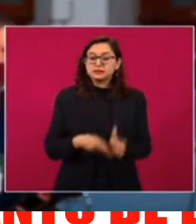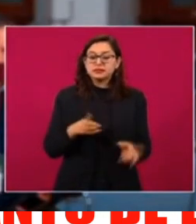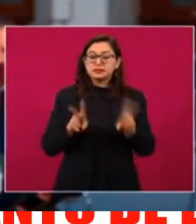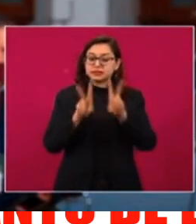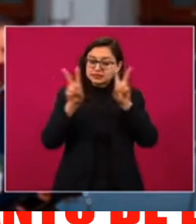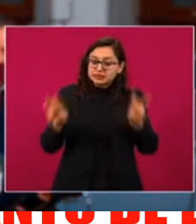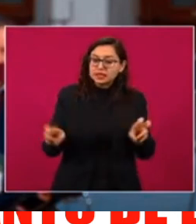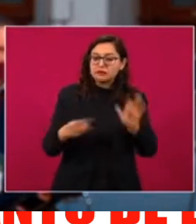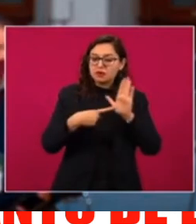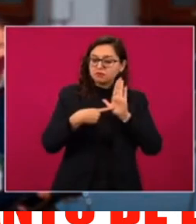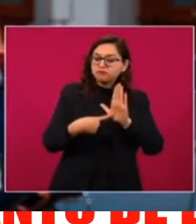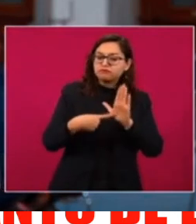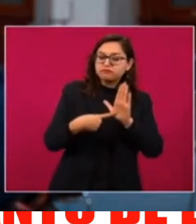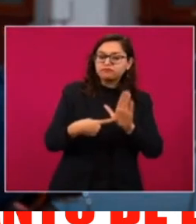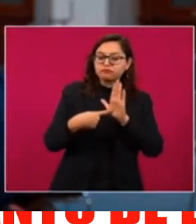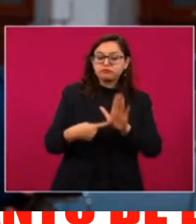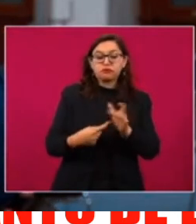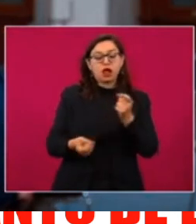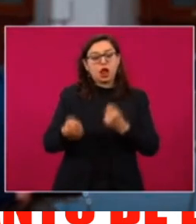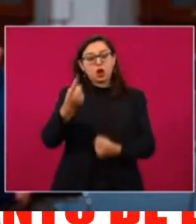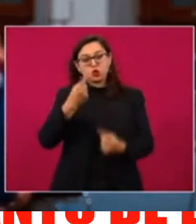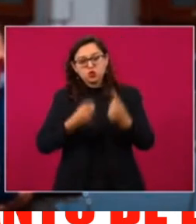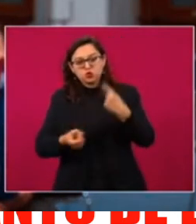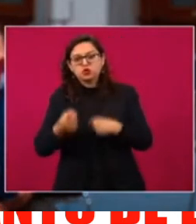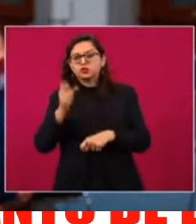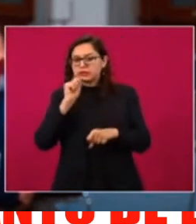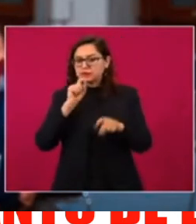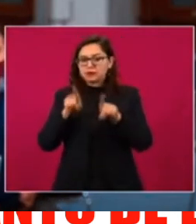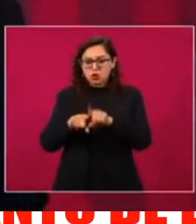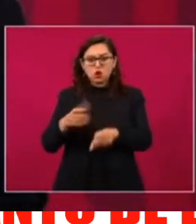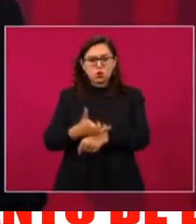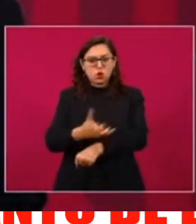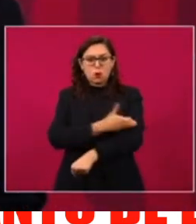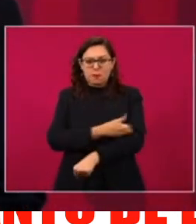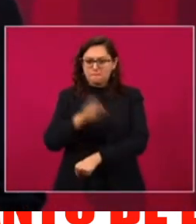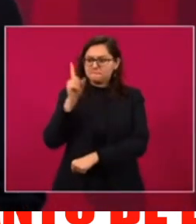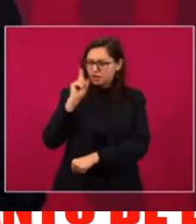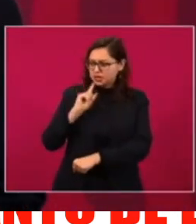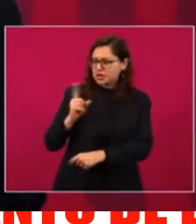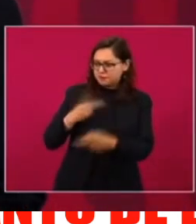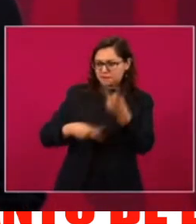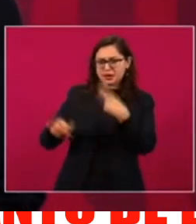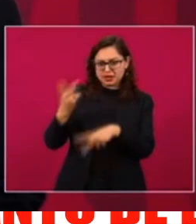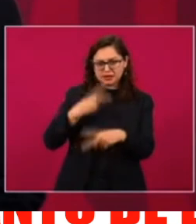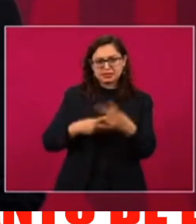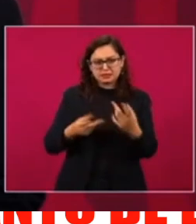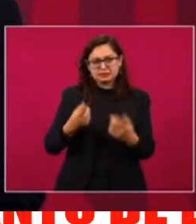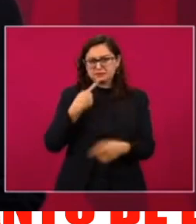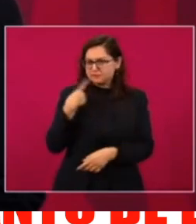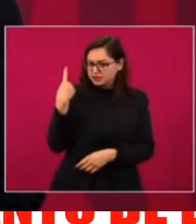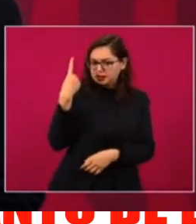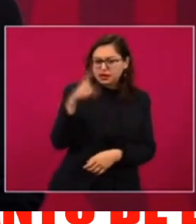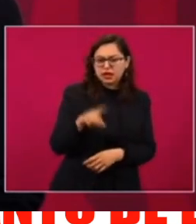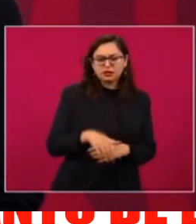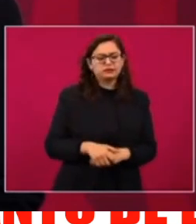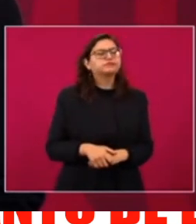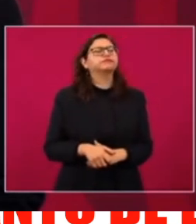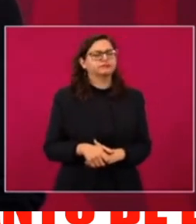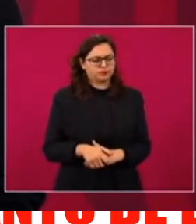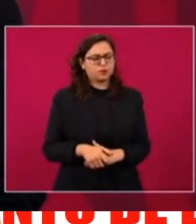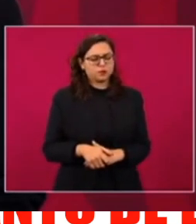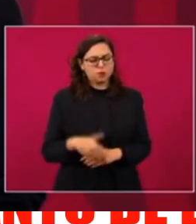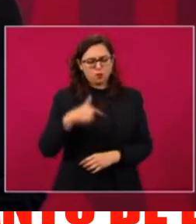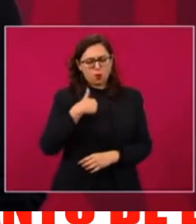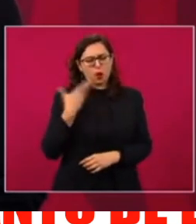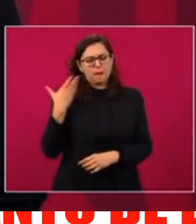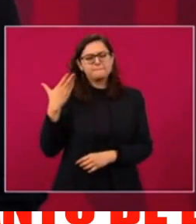ya por eso se van a adelantar los pagos de las becas, los pagos de estos programas de bienestar. Así es, amigos,